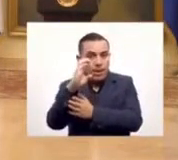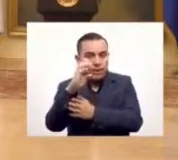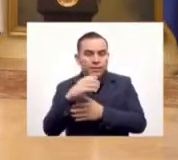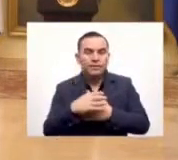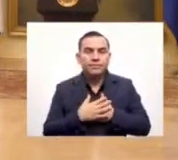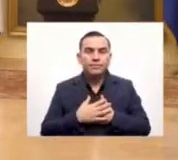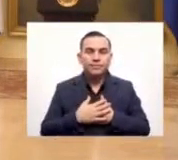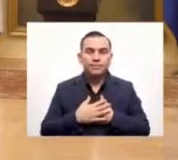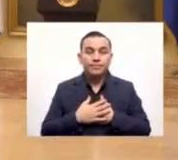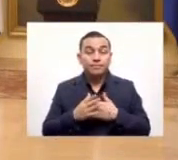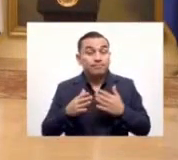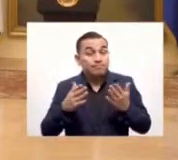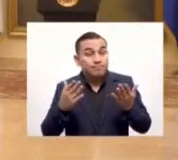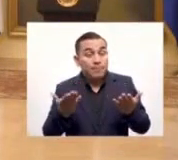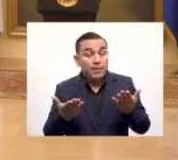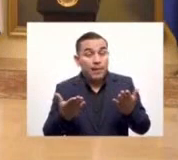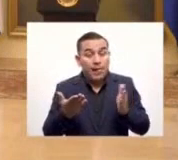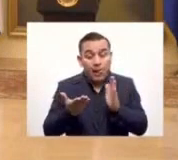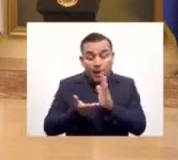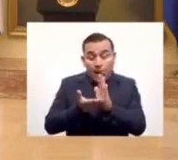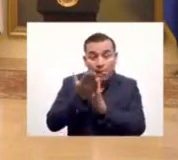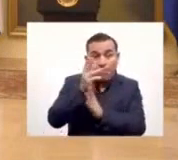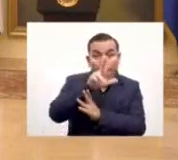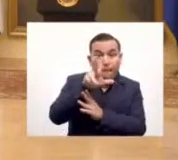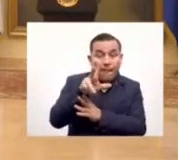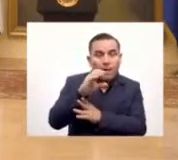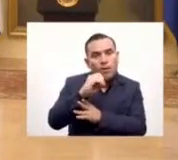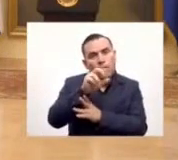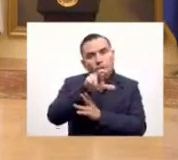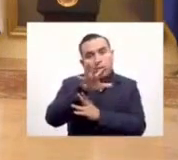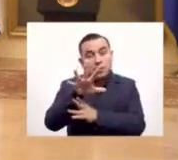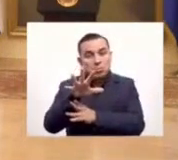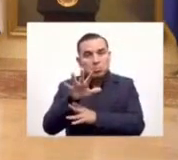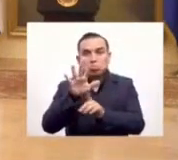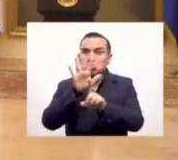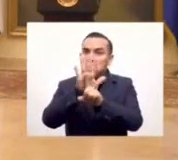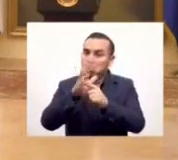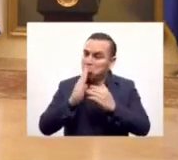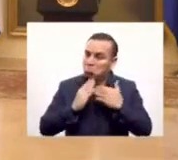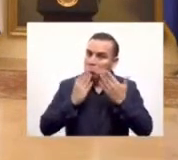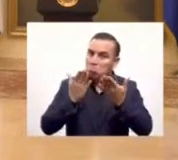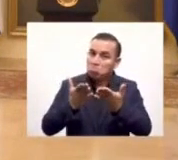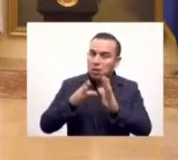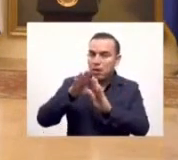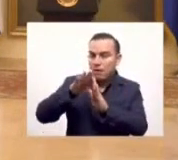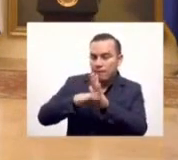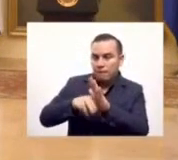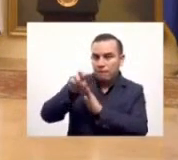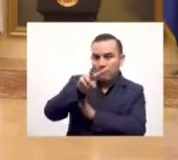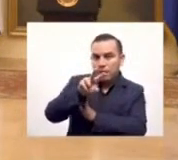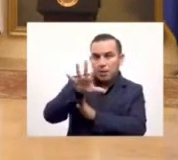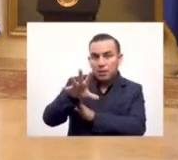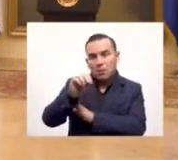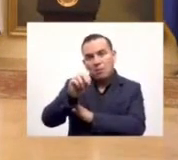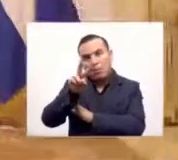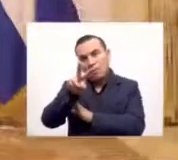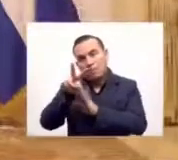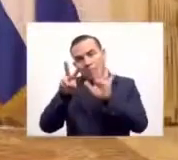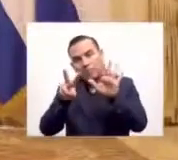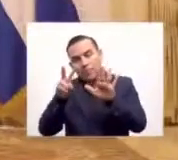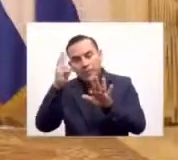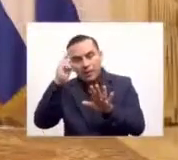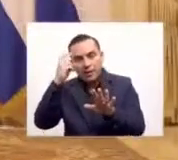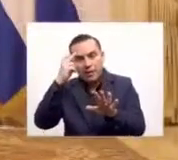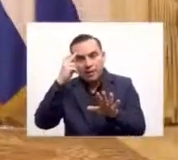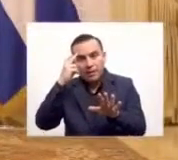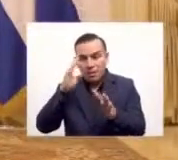cosa que hoy en día en Bitcoin, tú estás libre de todo esto porque cualquiera puede crear una llave pública, una